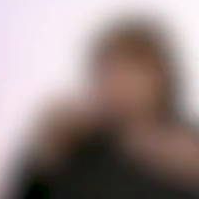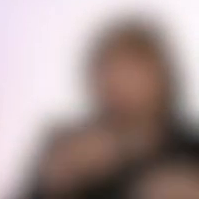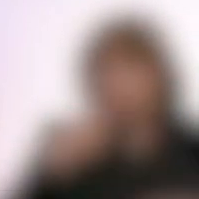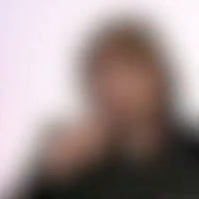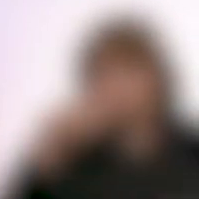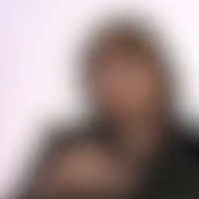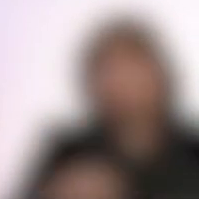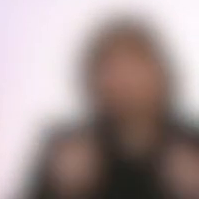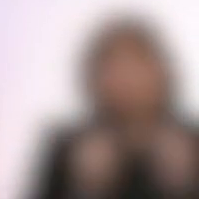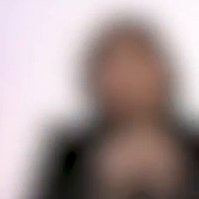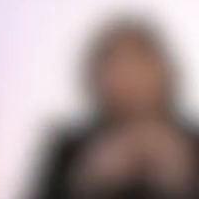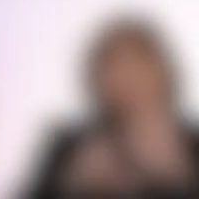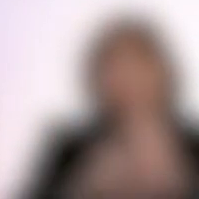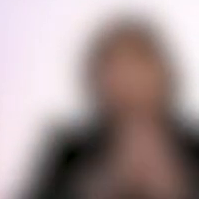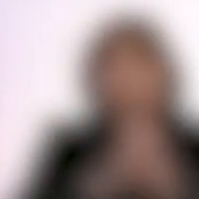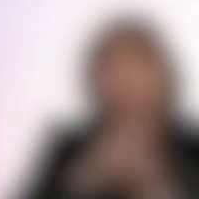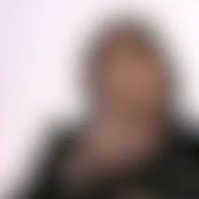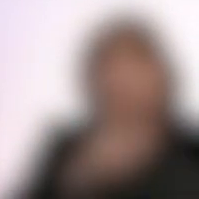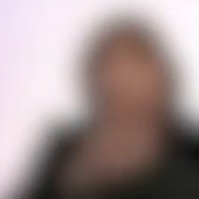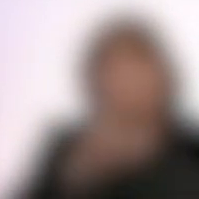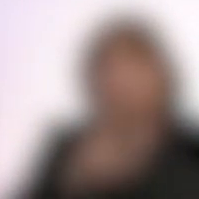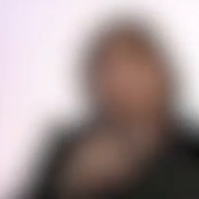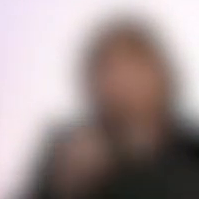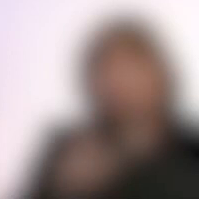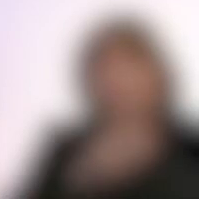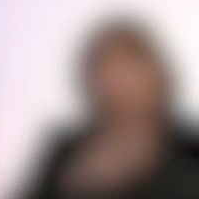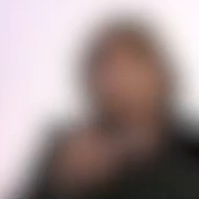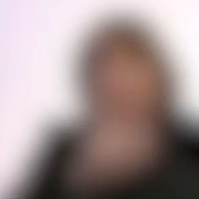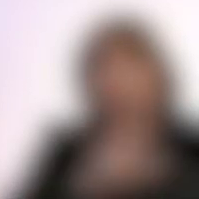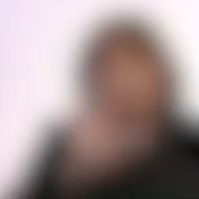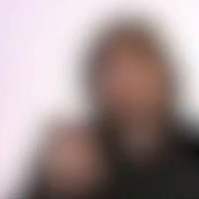con la ley número 31 355